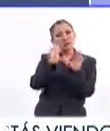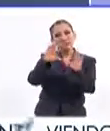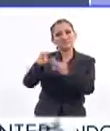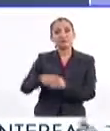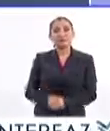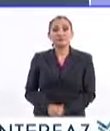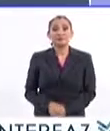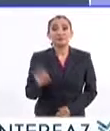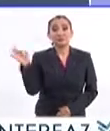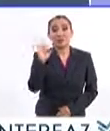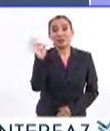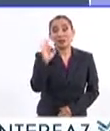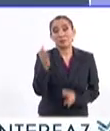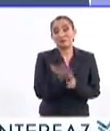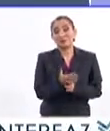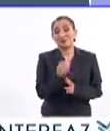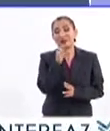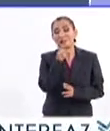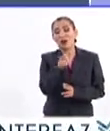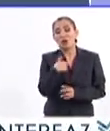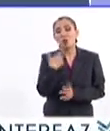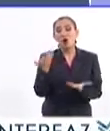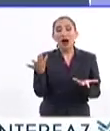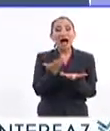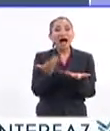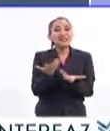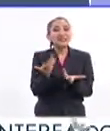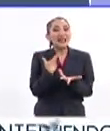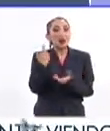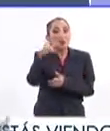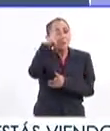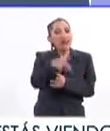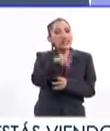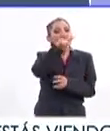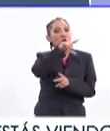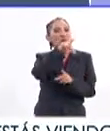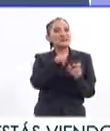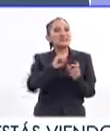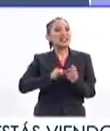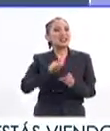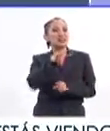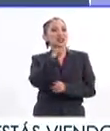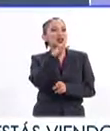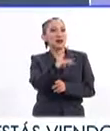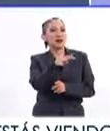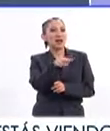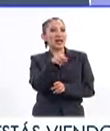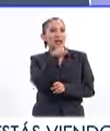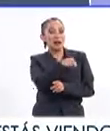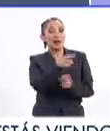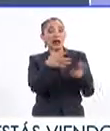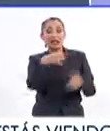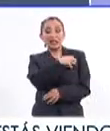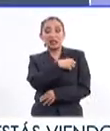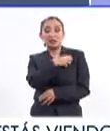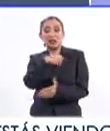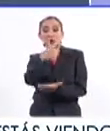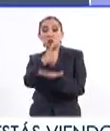Pues tal vez porque en parte esto tiene que ver con la construcción del Estado-Nación mexicano, ¿no? Del siglo XIX, y siendo esta la gran